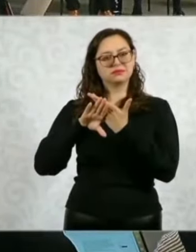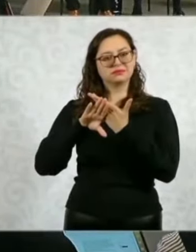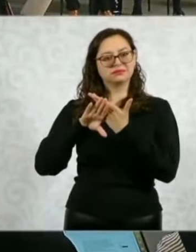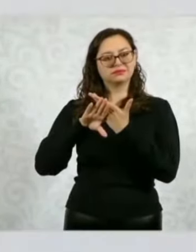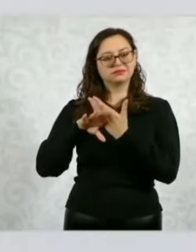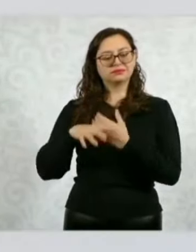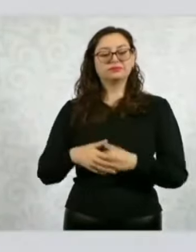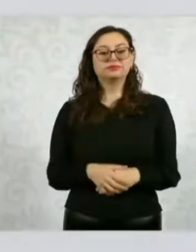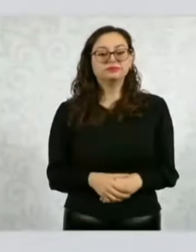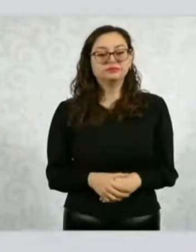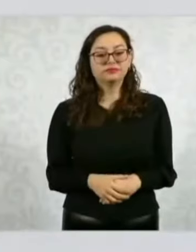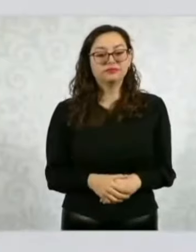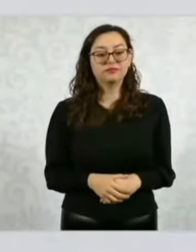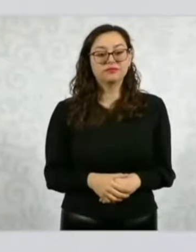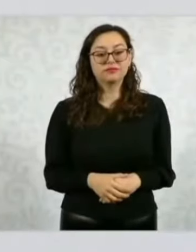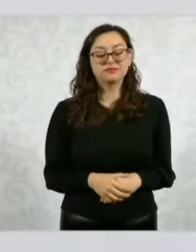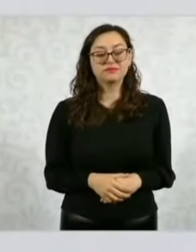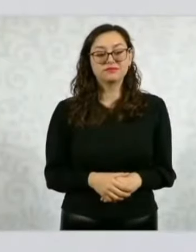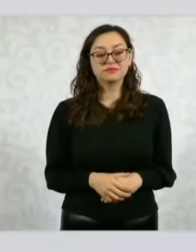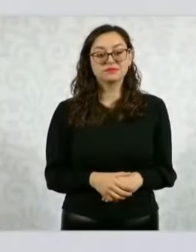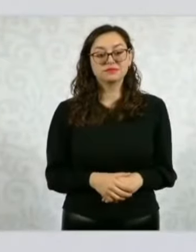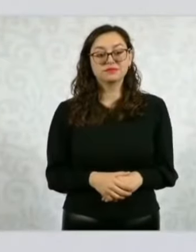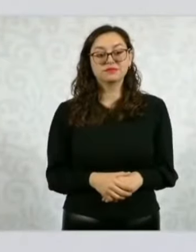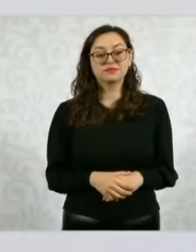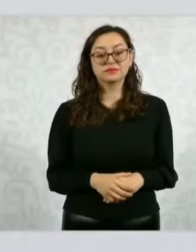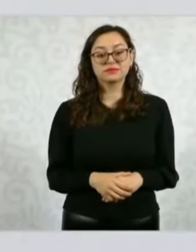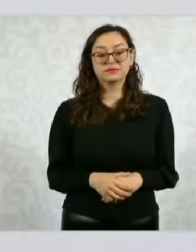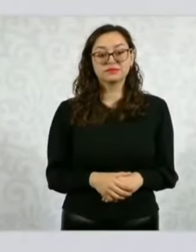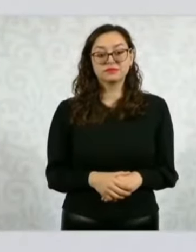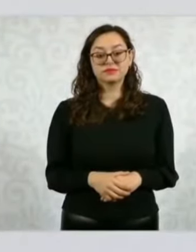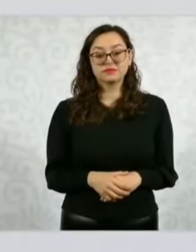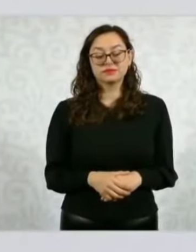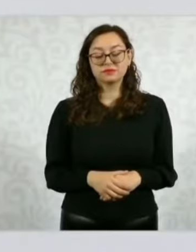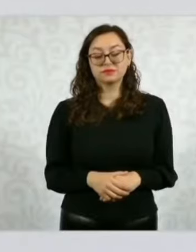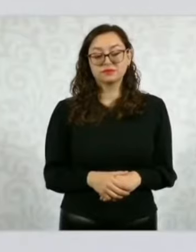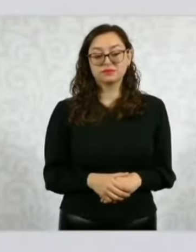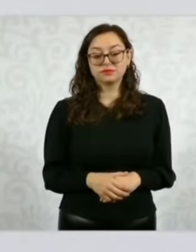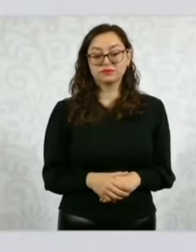Hay quien ha llegado a decir desde sedes de la más alta